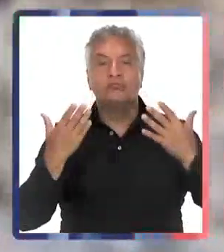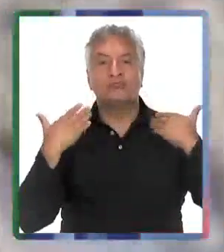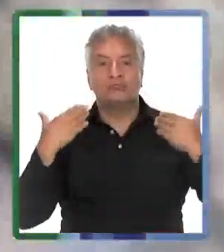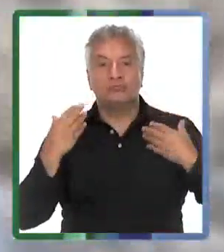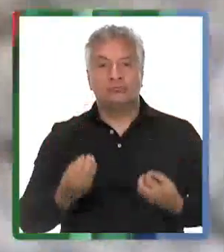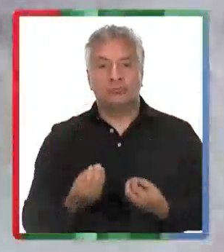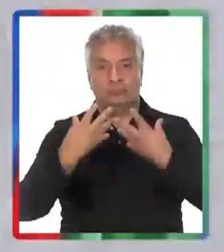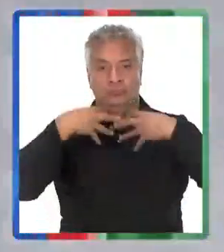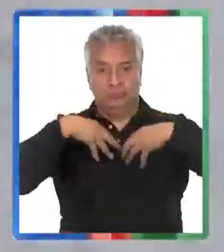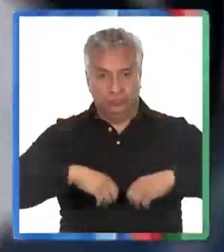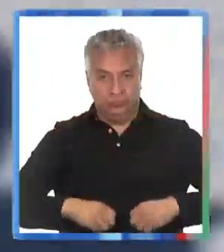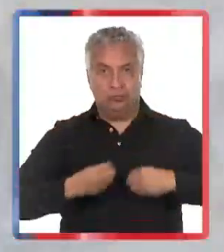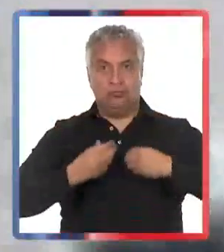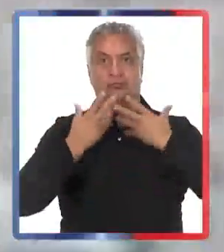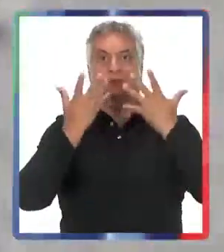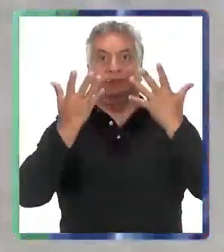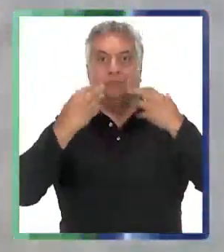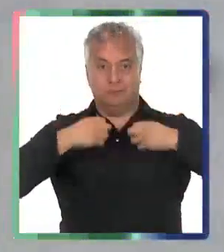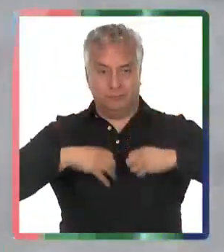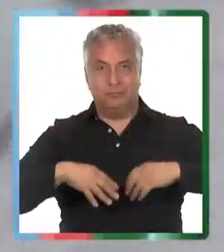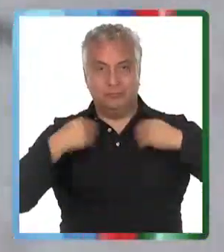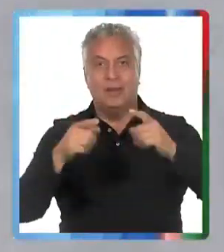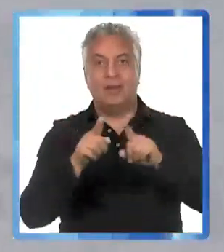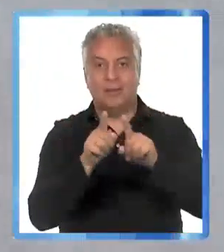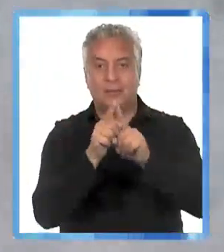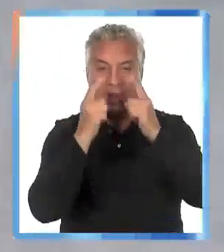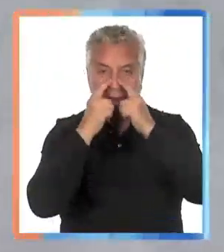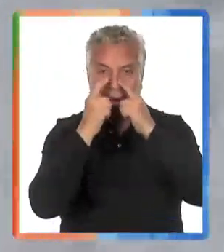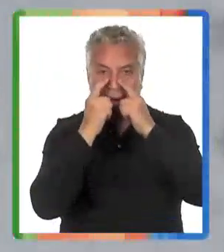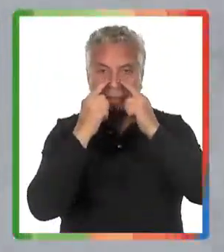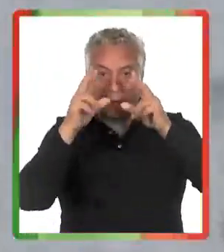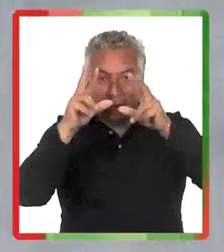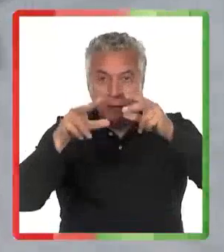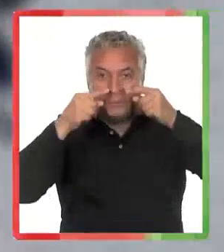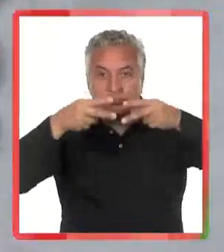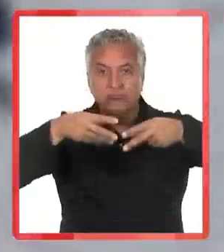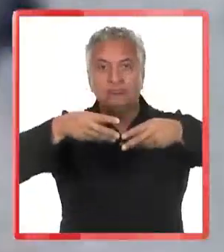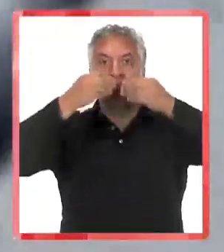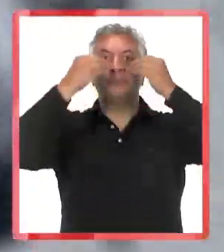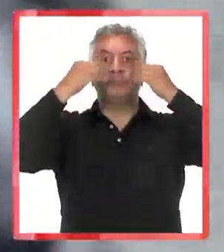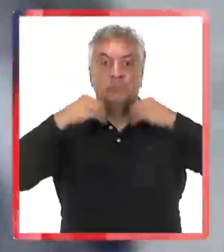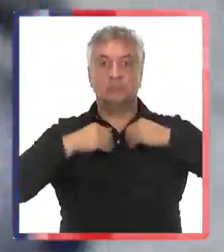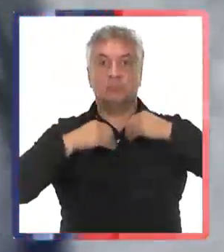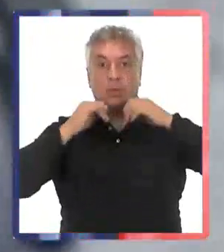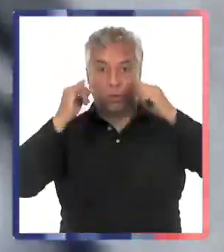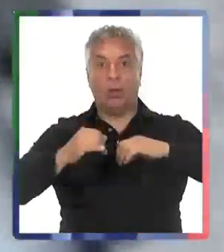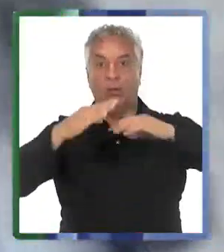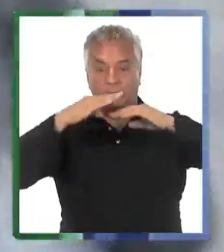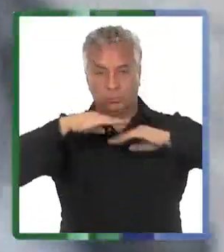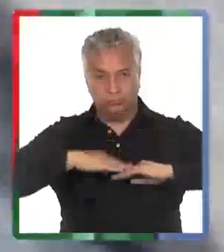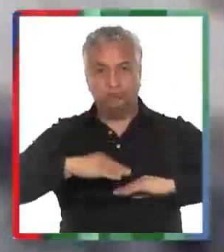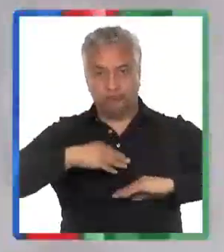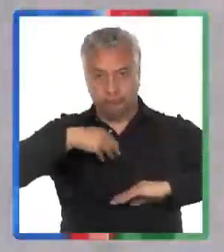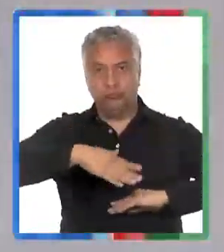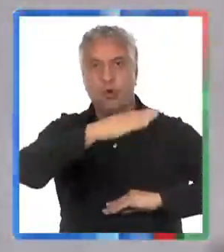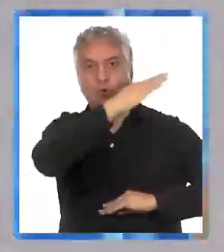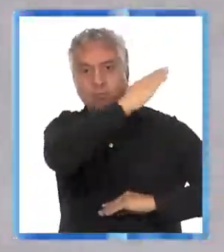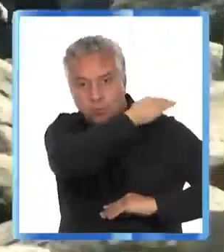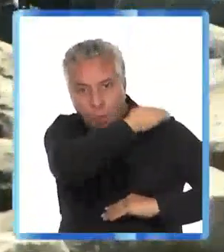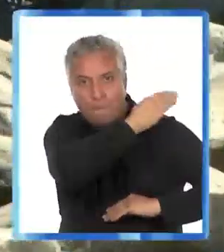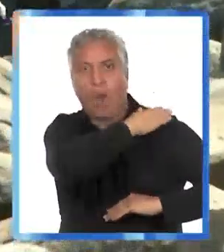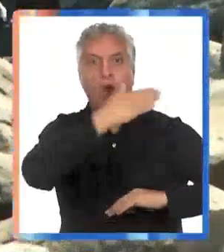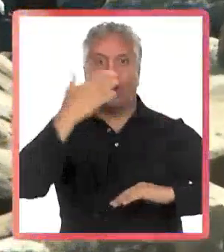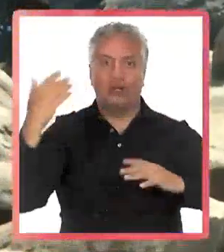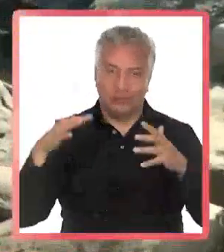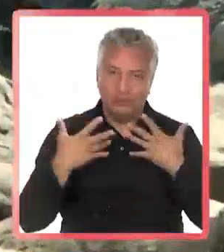están en la vía respiratoria, desde la vía respiratoria alta, que es por donde entra, ¿no es cierto? Y puede invadir rápidamente la vía respiratoria baja